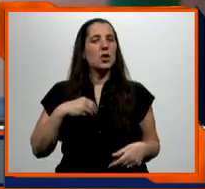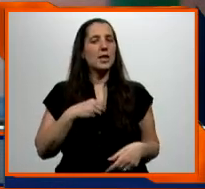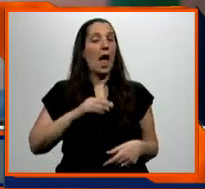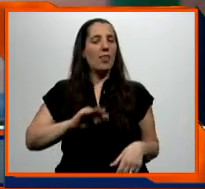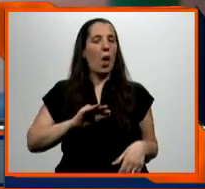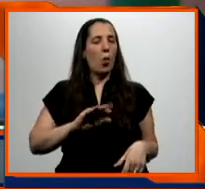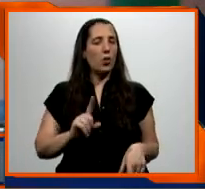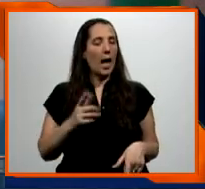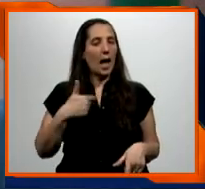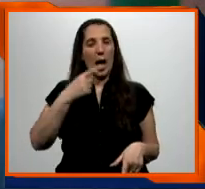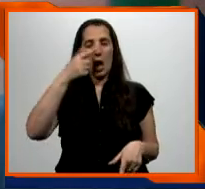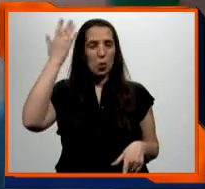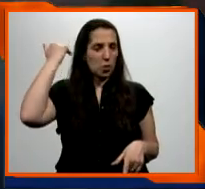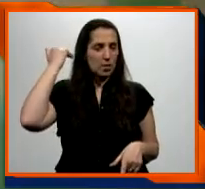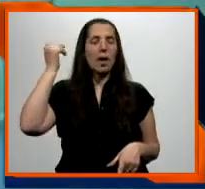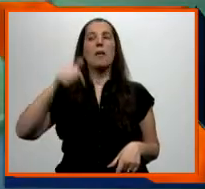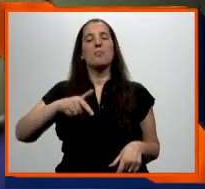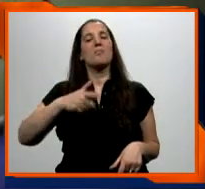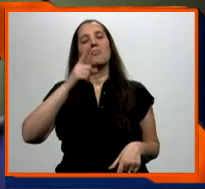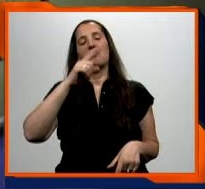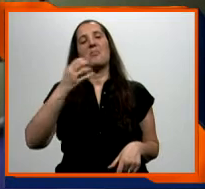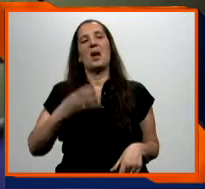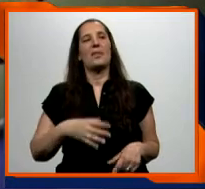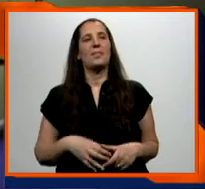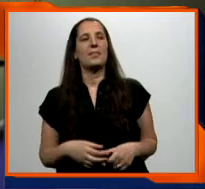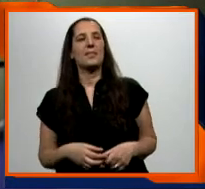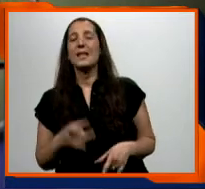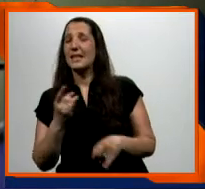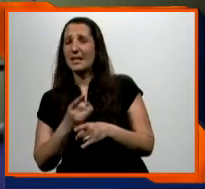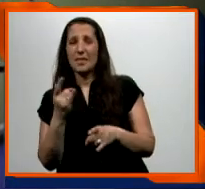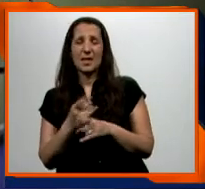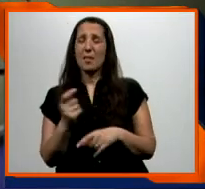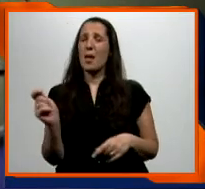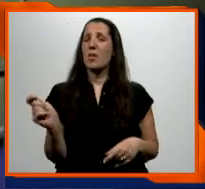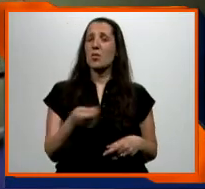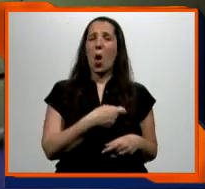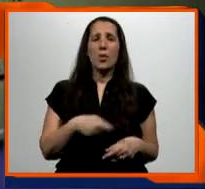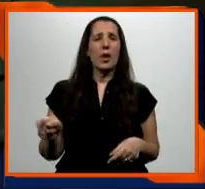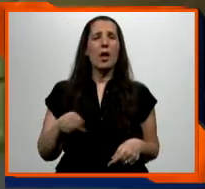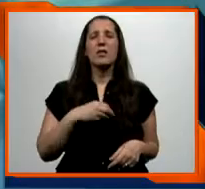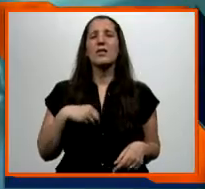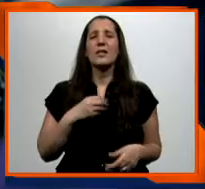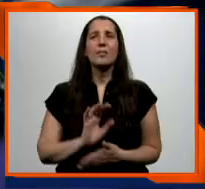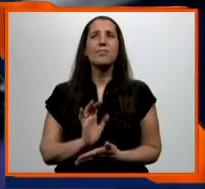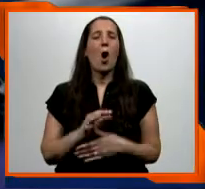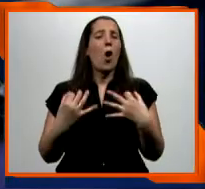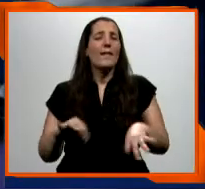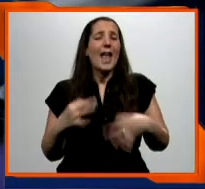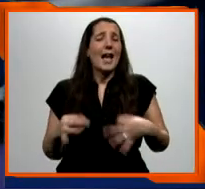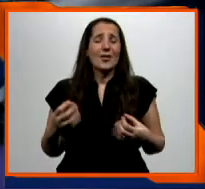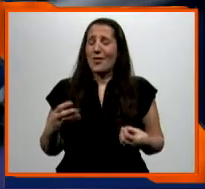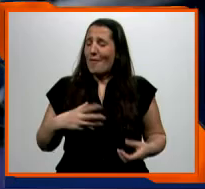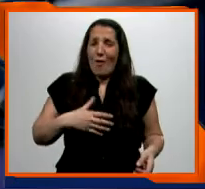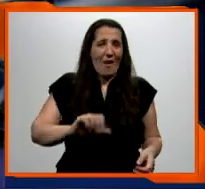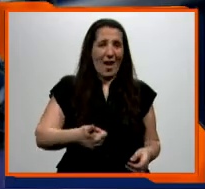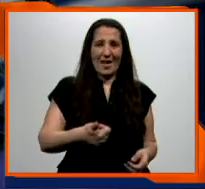existió y esa noche yo sin duda que dormí tranquilo. Todos los torneos siento la obligación de ir a ganar, siento la responsabilidad